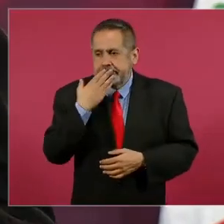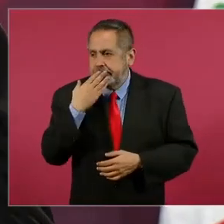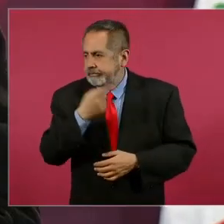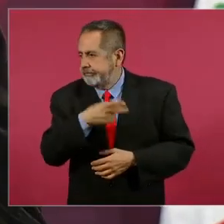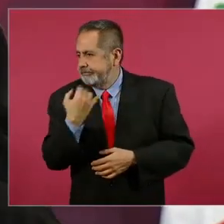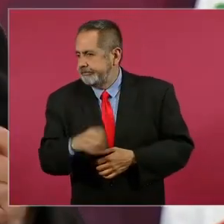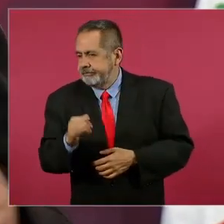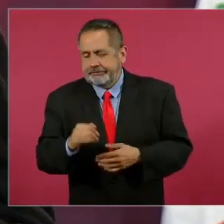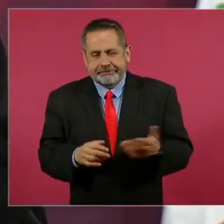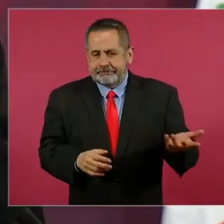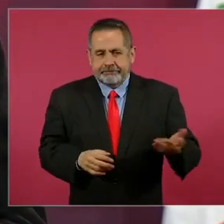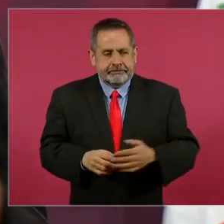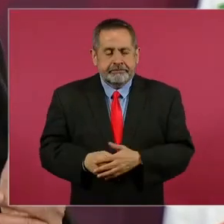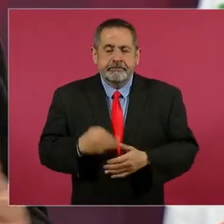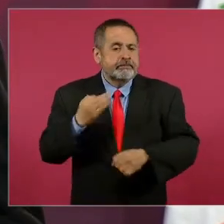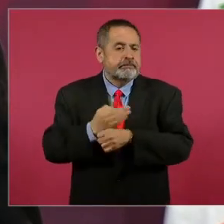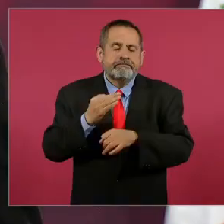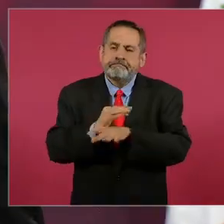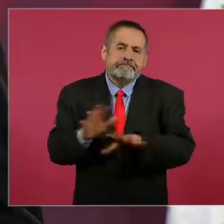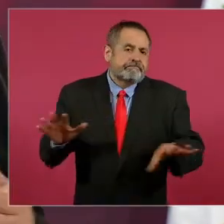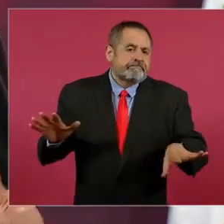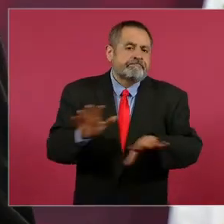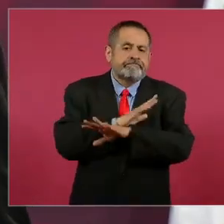Ya son otros tiempos.